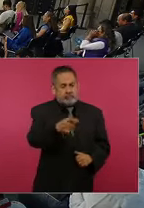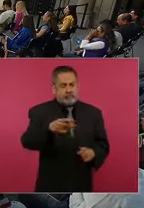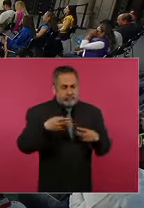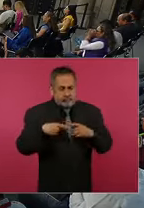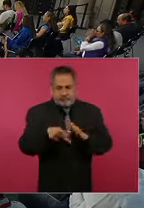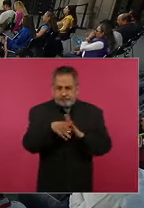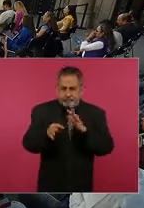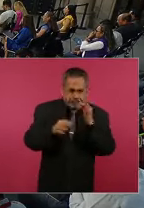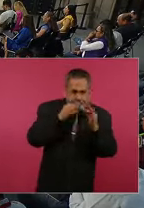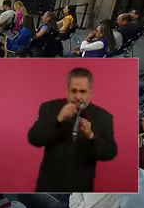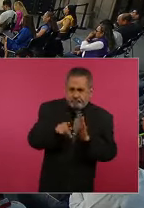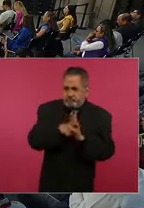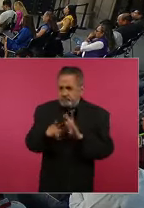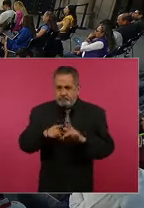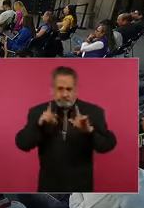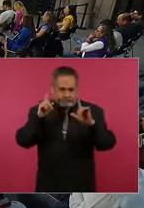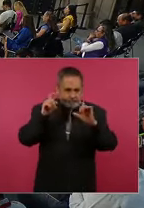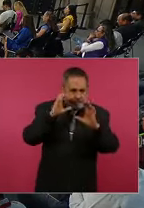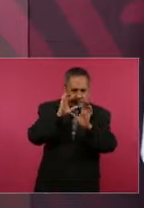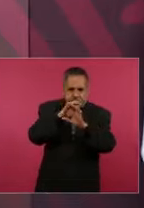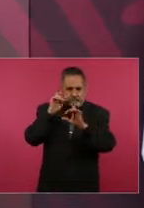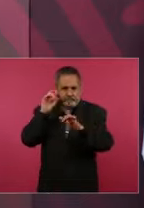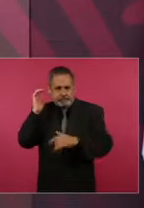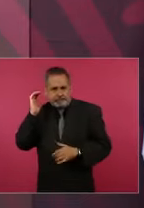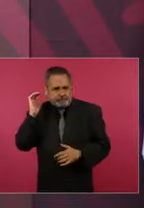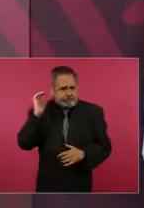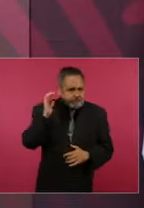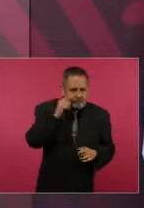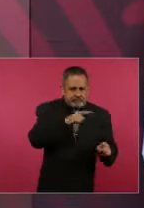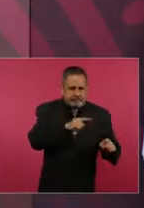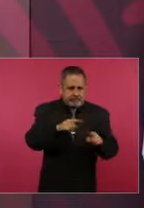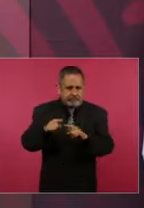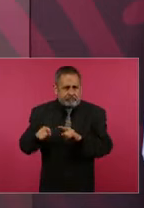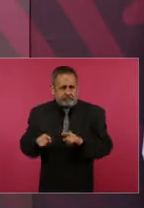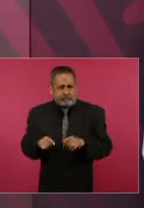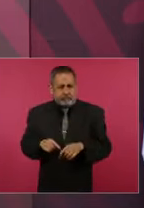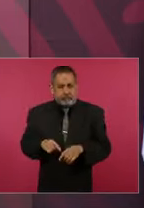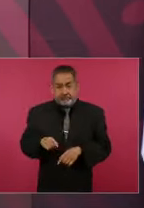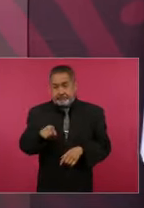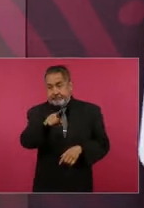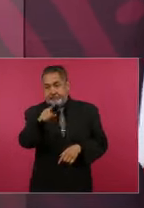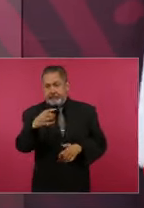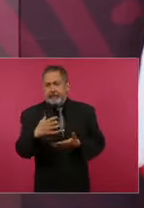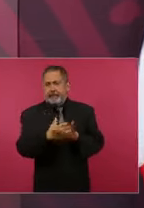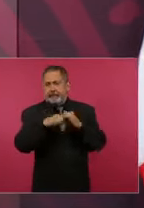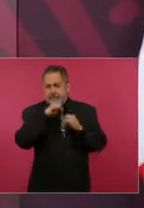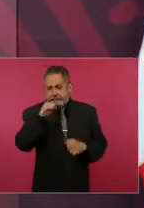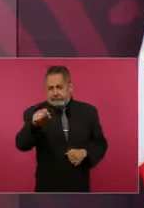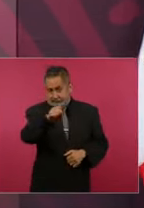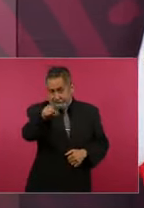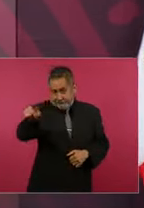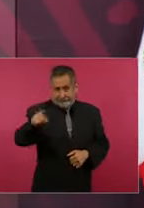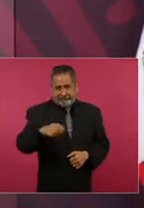periodistas, fotógrafos, los camarógrafos, estos sí se rayan.